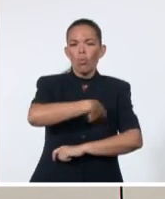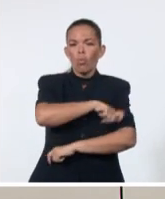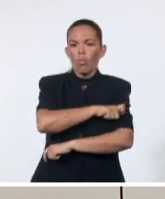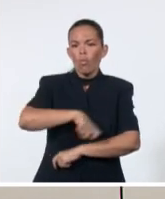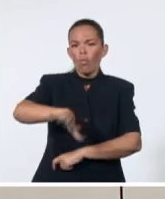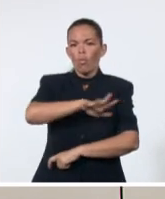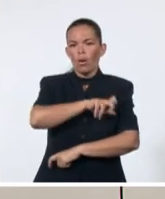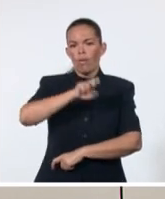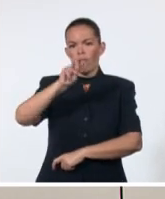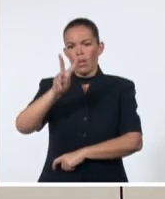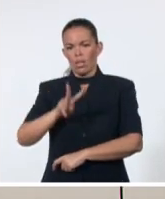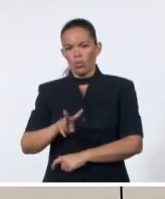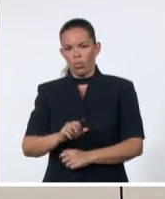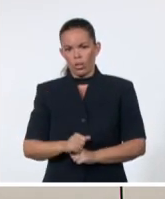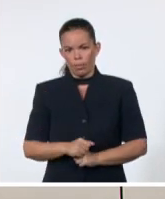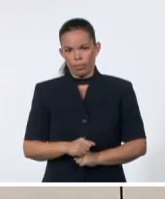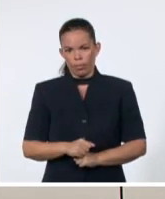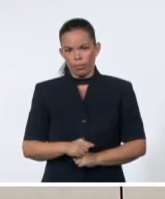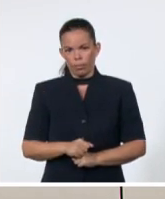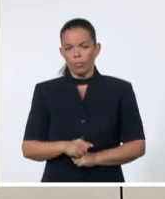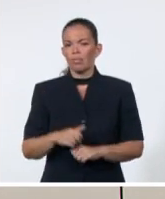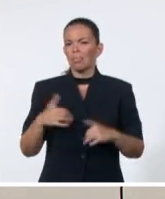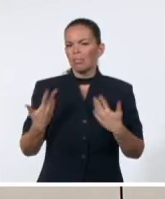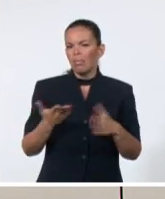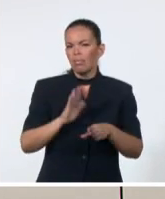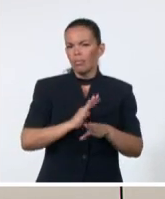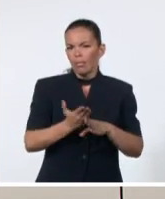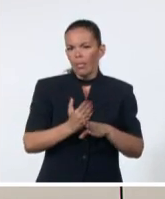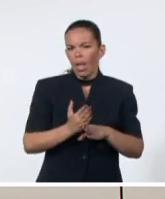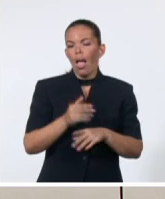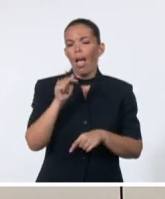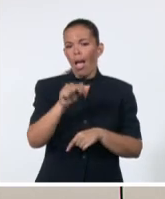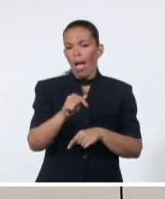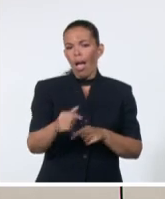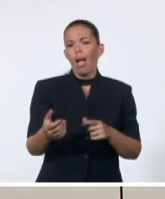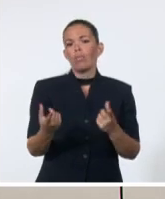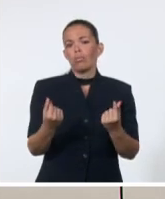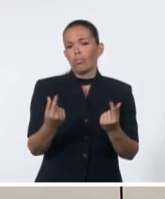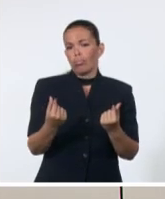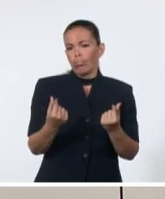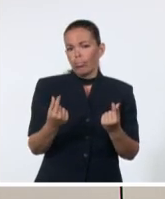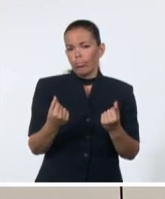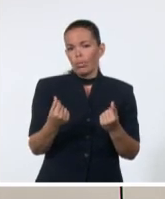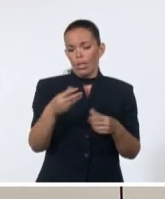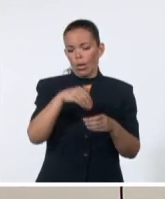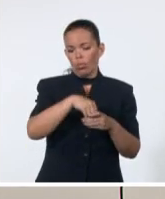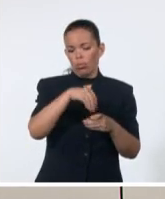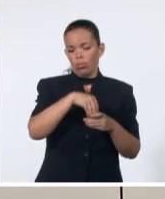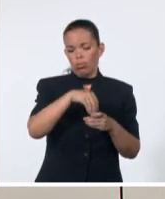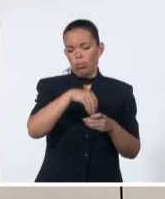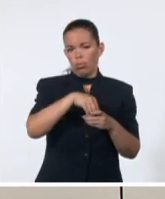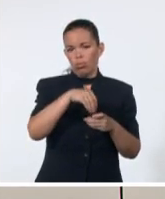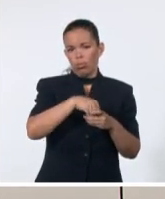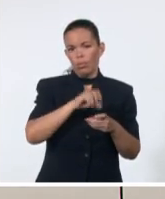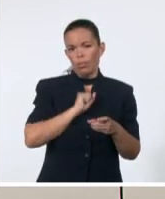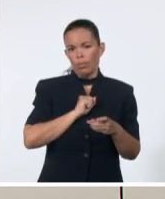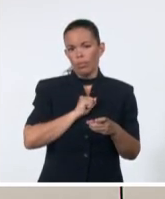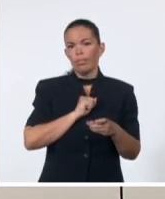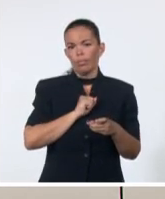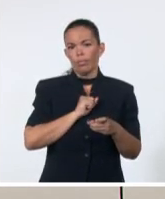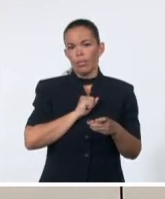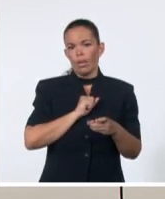permitirá a la nación bolivariana acceder a miles de billones de dólares secuestrados por el sistema financiero internacional a